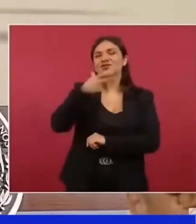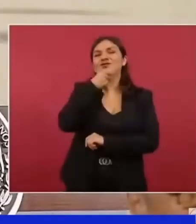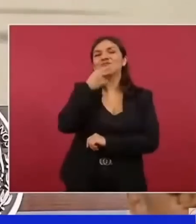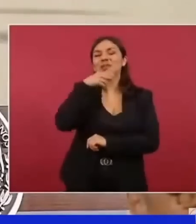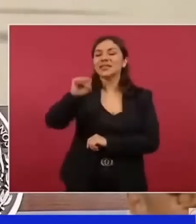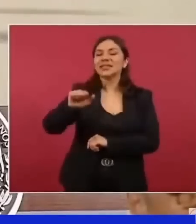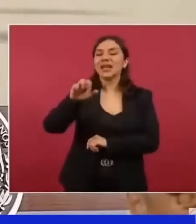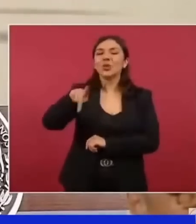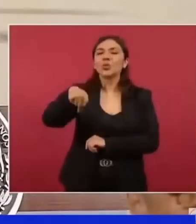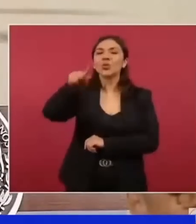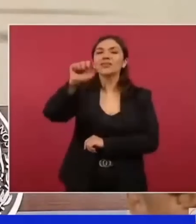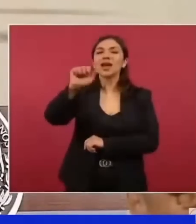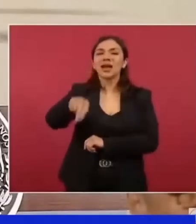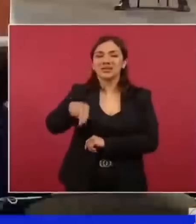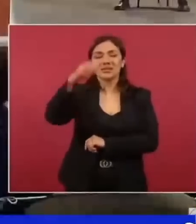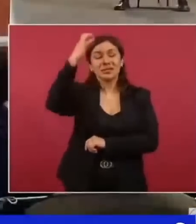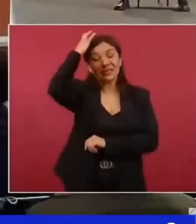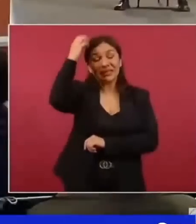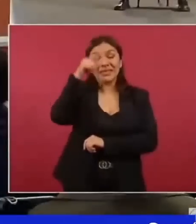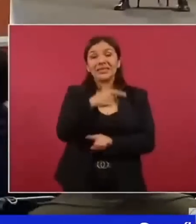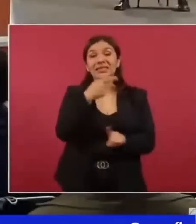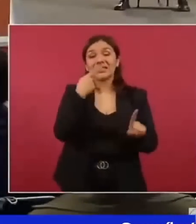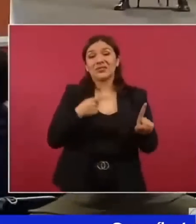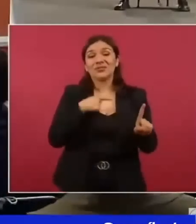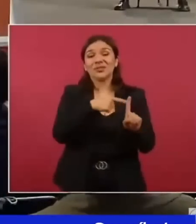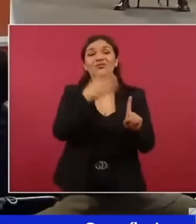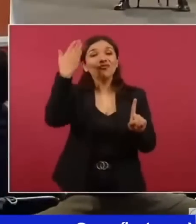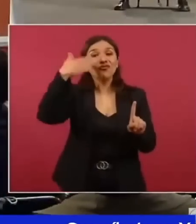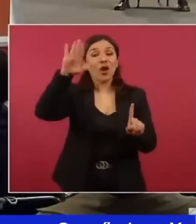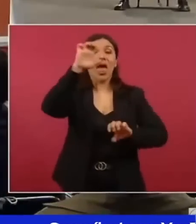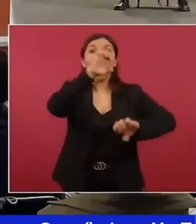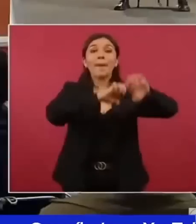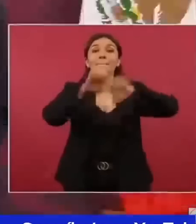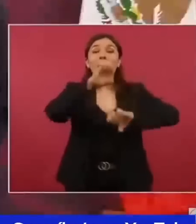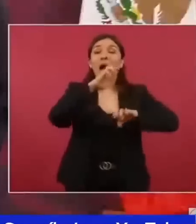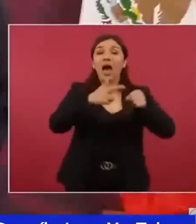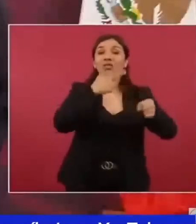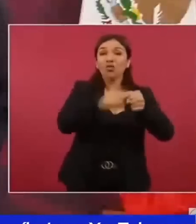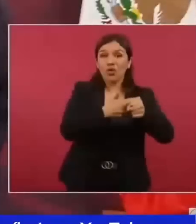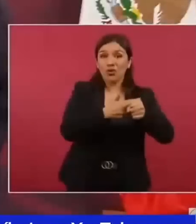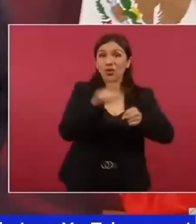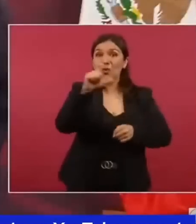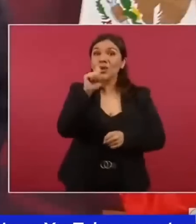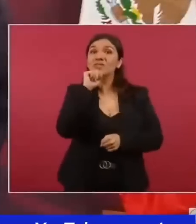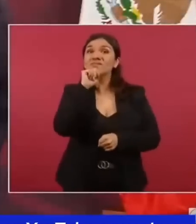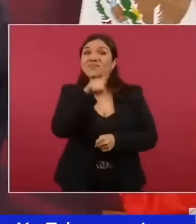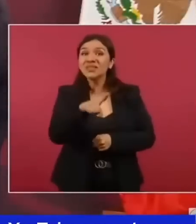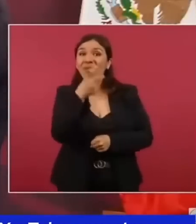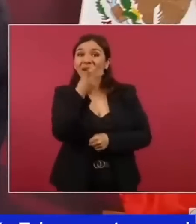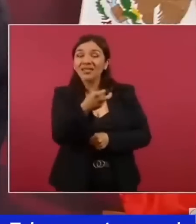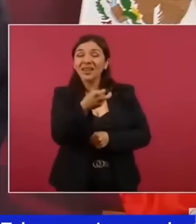Sarucán, que era embajador cuando Rápido y Furioso.